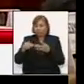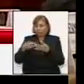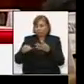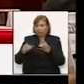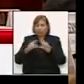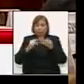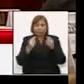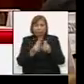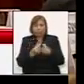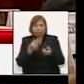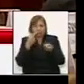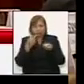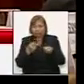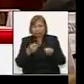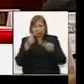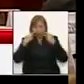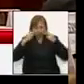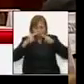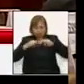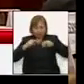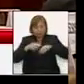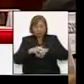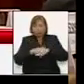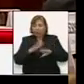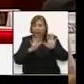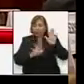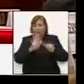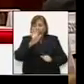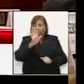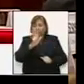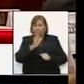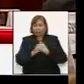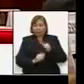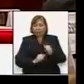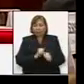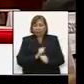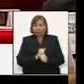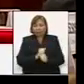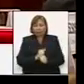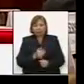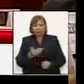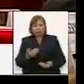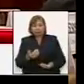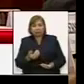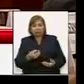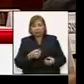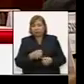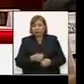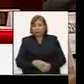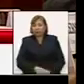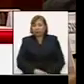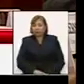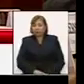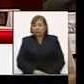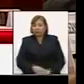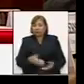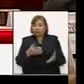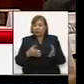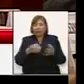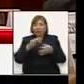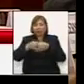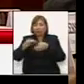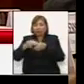unidades operativas de investigación, 15 años en la Policía Anticorrupción, 3 años en